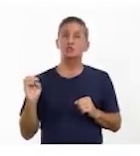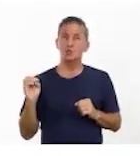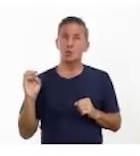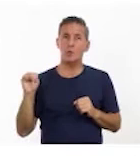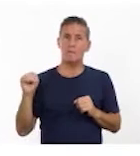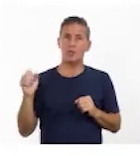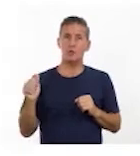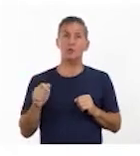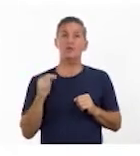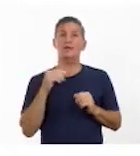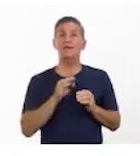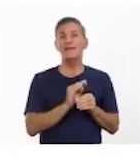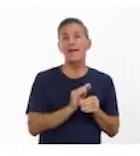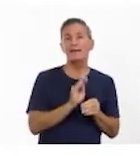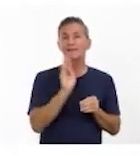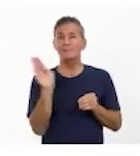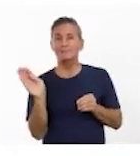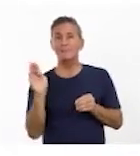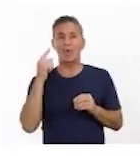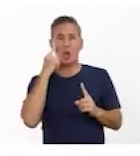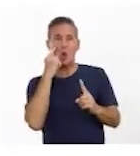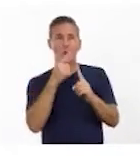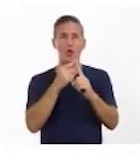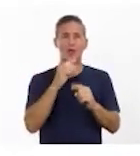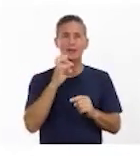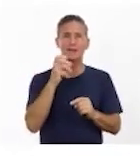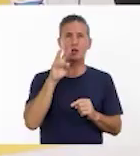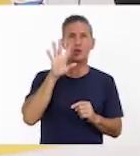el objetivo 5.